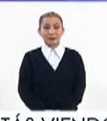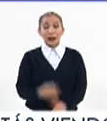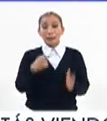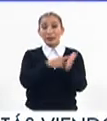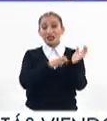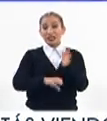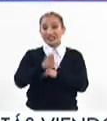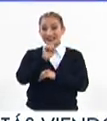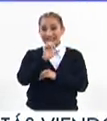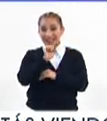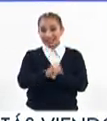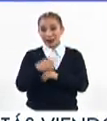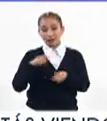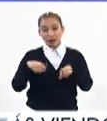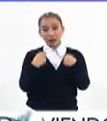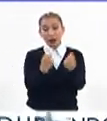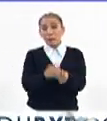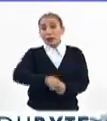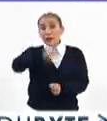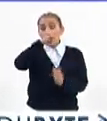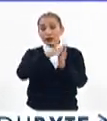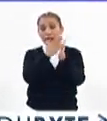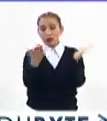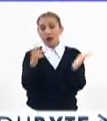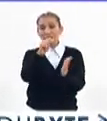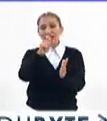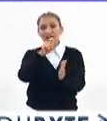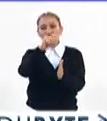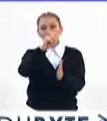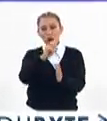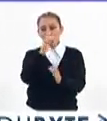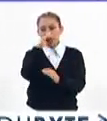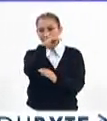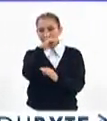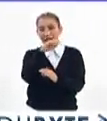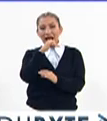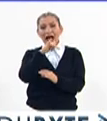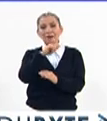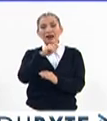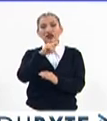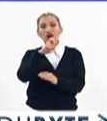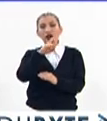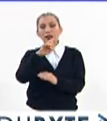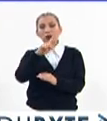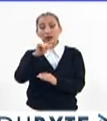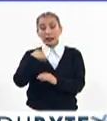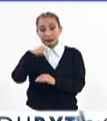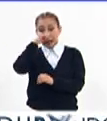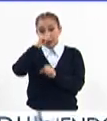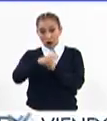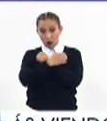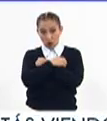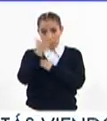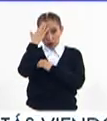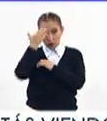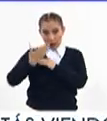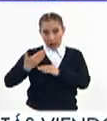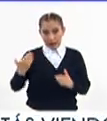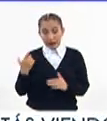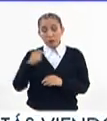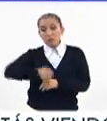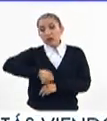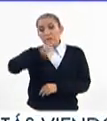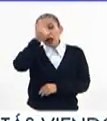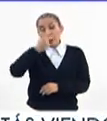En 1960 se entregaron los primeros libros de texto gratuitos. Jaime Torres Bodet era secretario de Educación Pública y